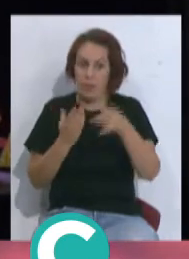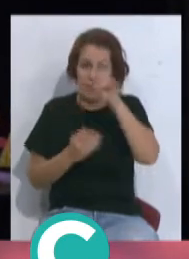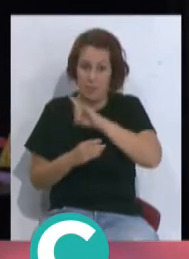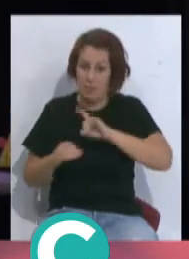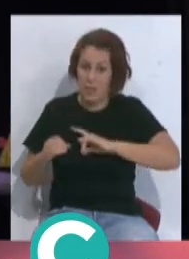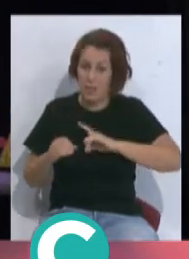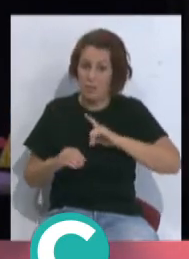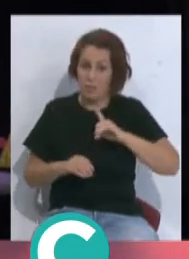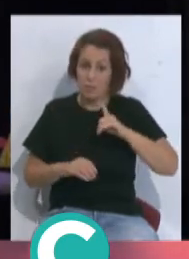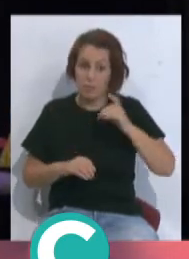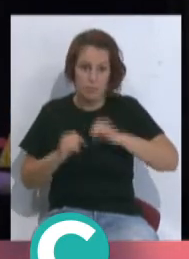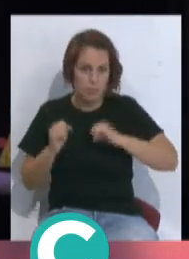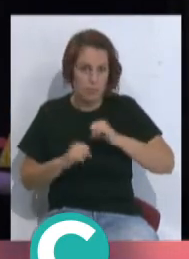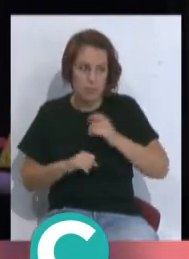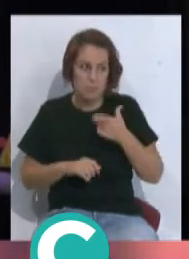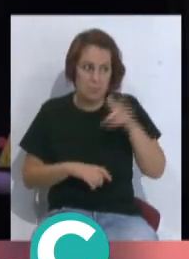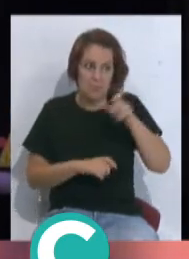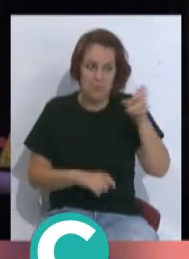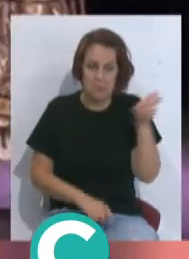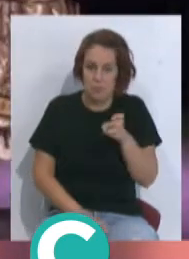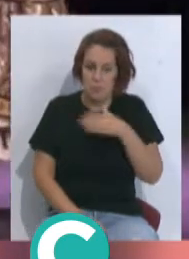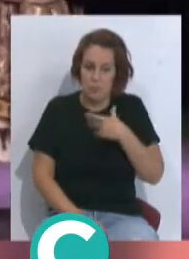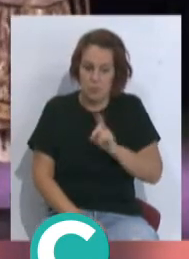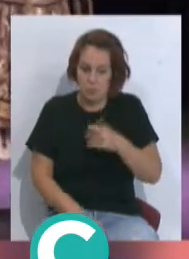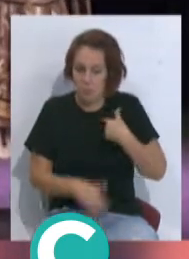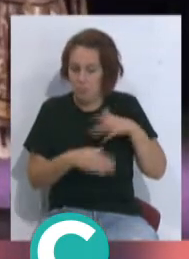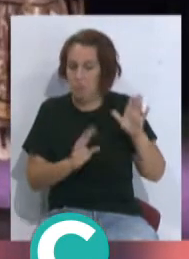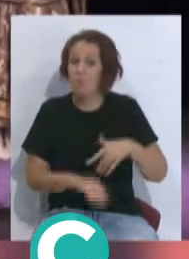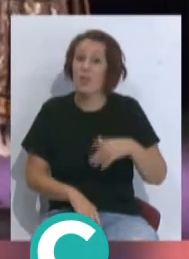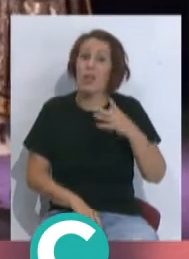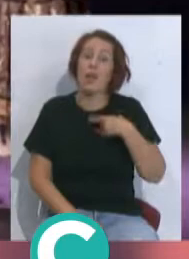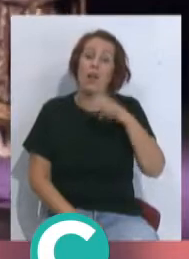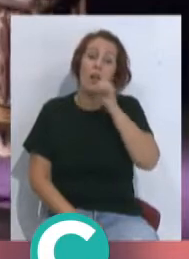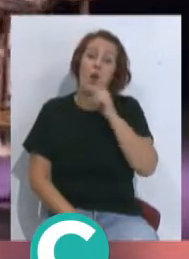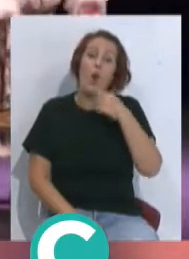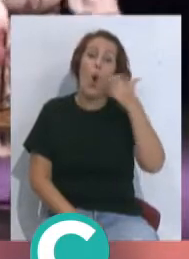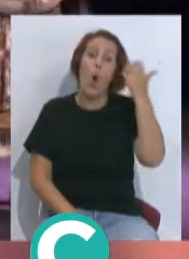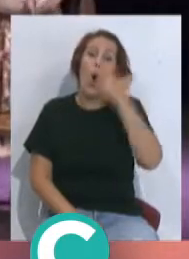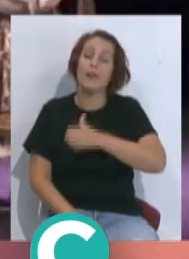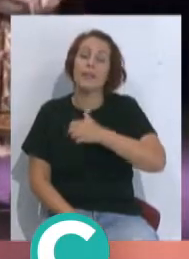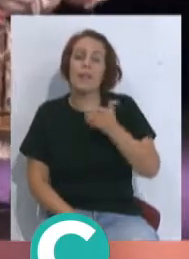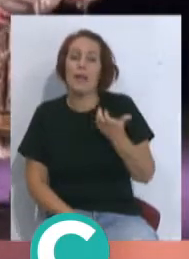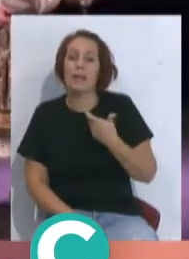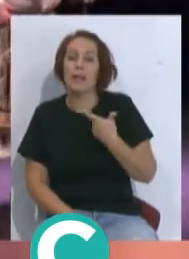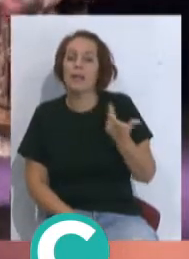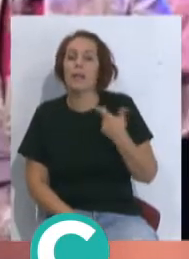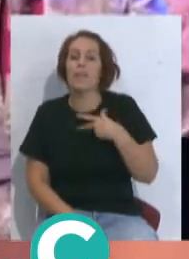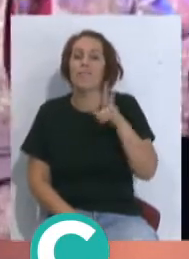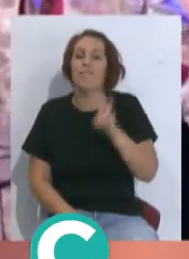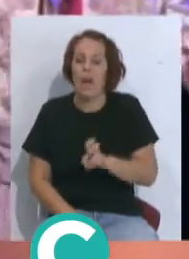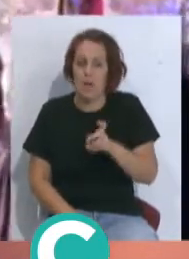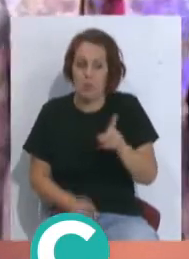del COAC, quien no quiera venir, pues nada, pero decir que no sean repertorios originales sería un golpe durísimo para el